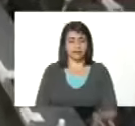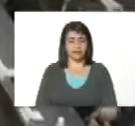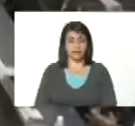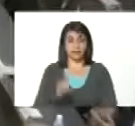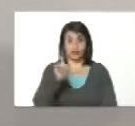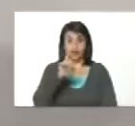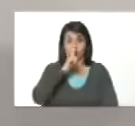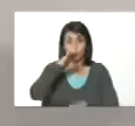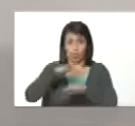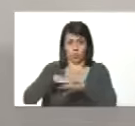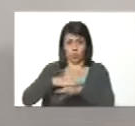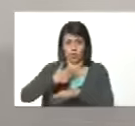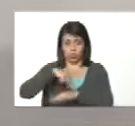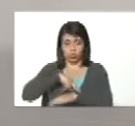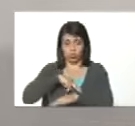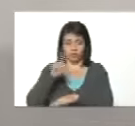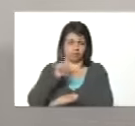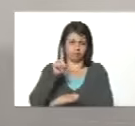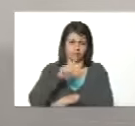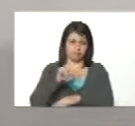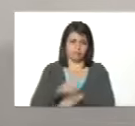no es culpa nuestra.